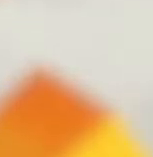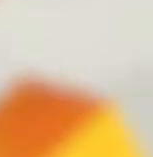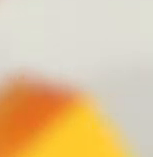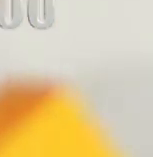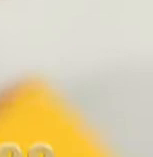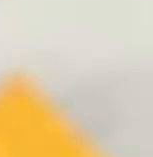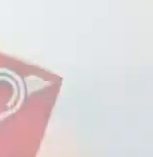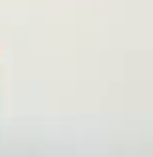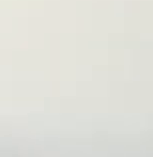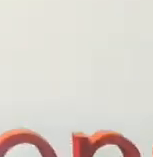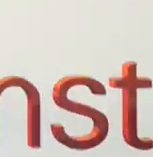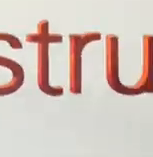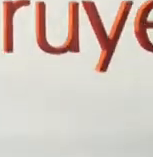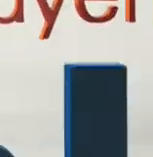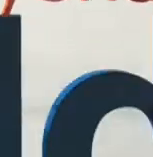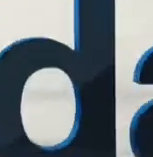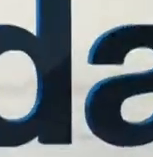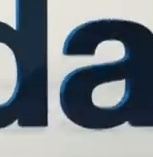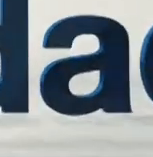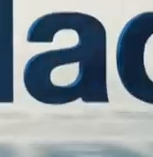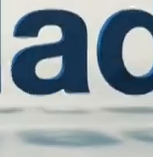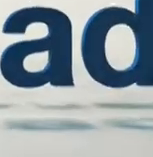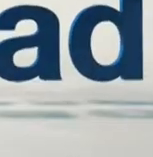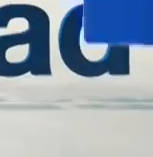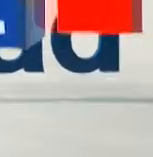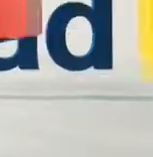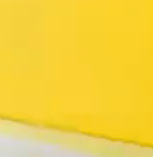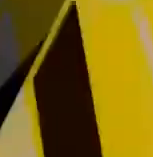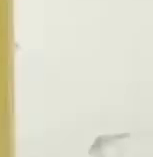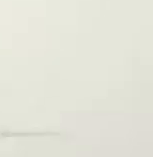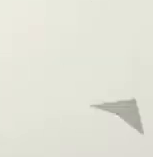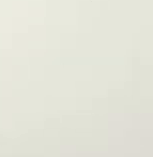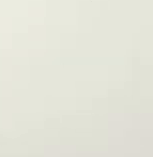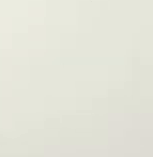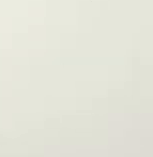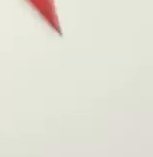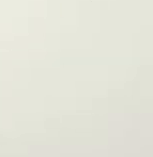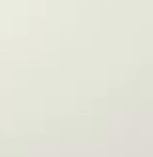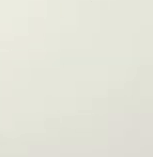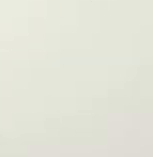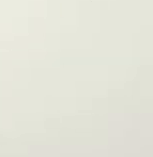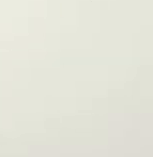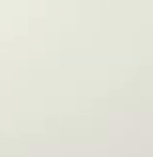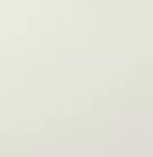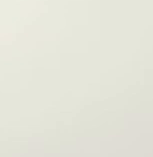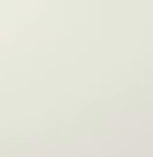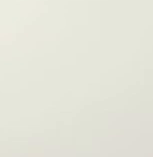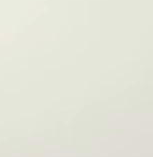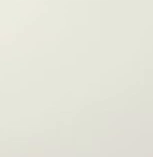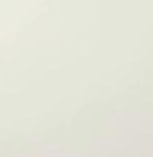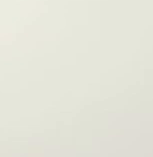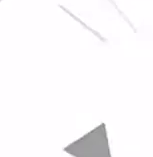la discapacidad es parte de la diversidad. Construyendo Igualdad, por Tele Ciudadana.